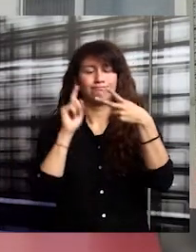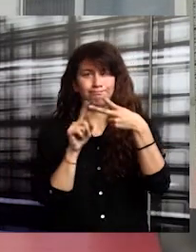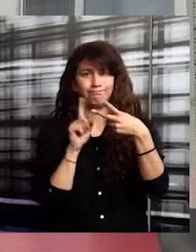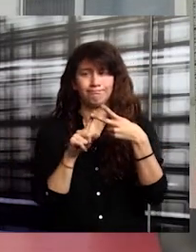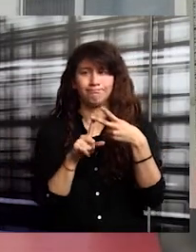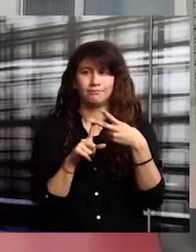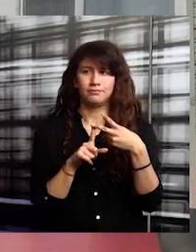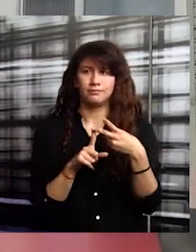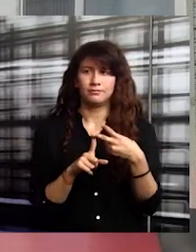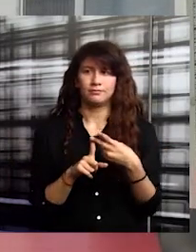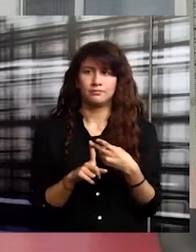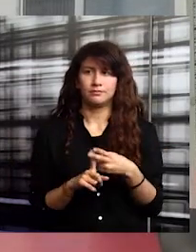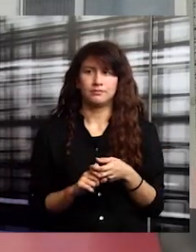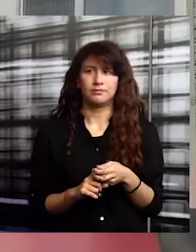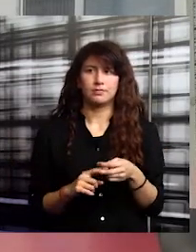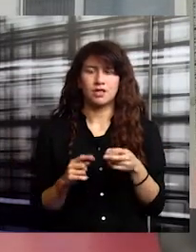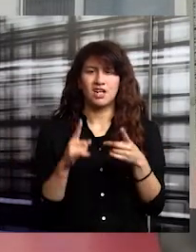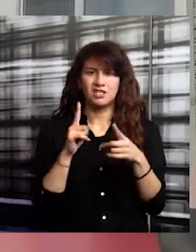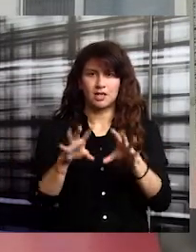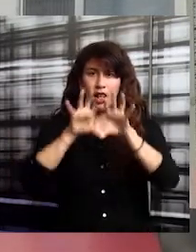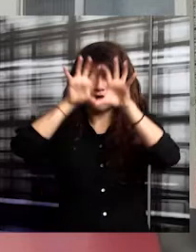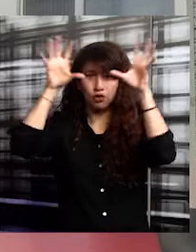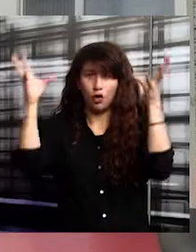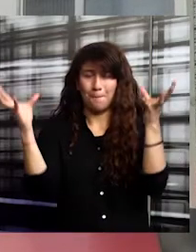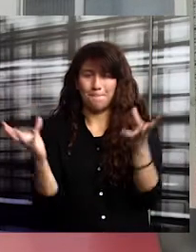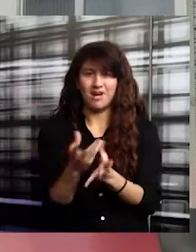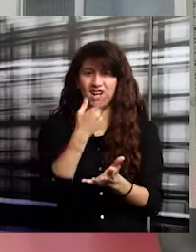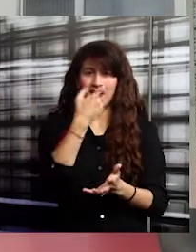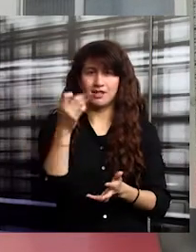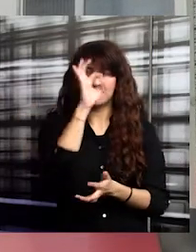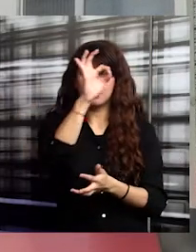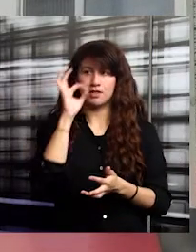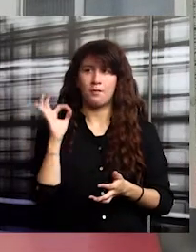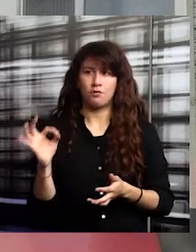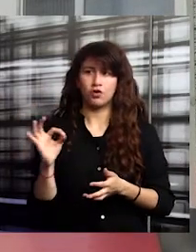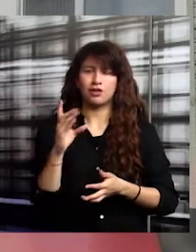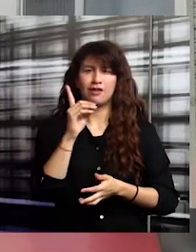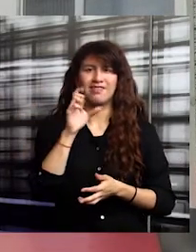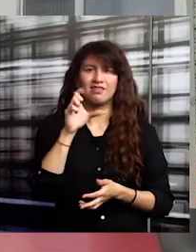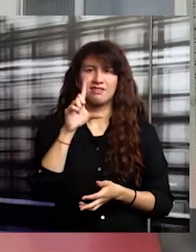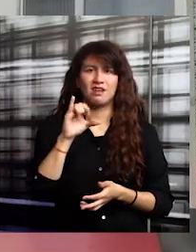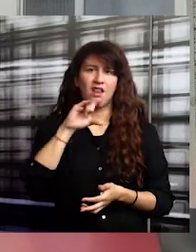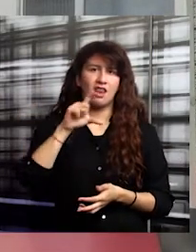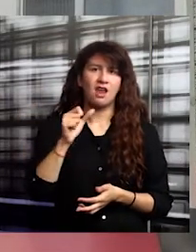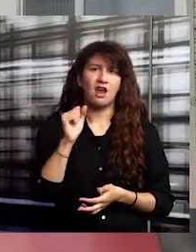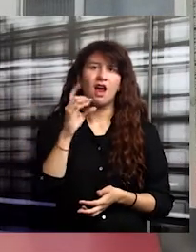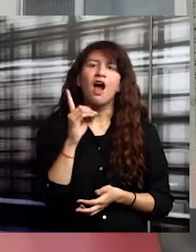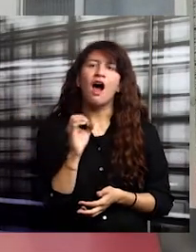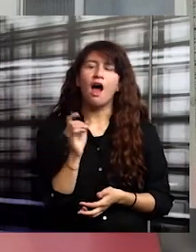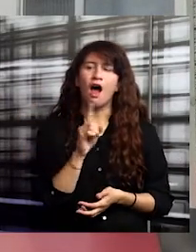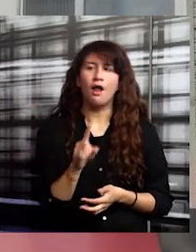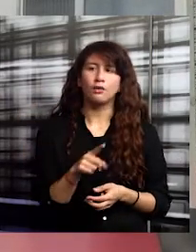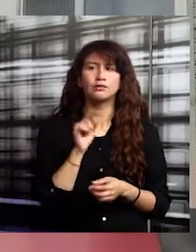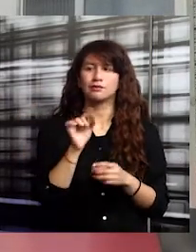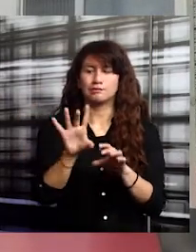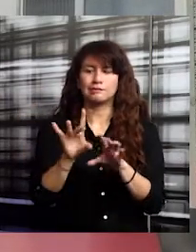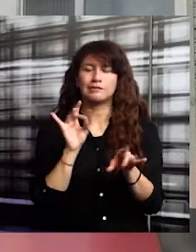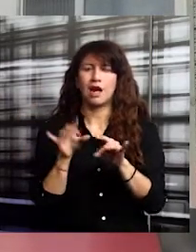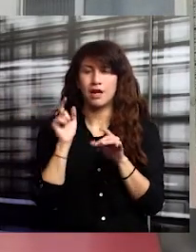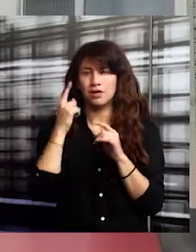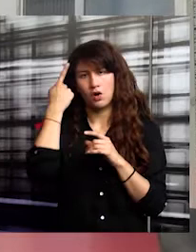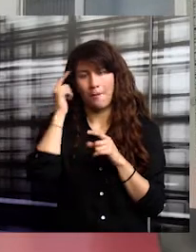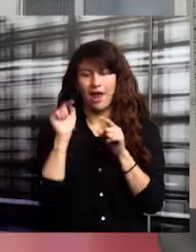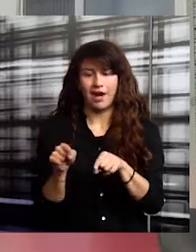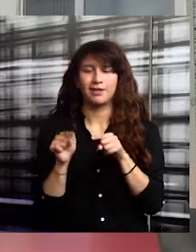delegados sean elegidos directamente, para este caso, por la ciudadanía.